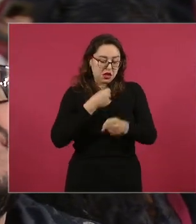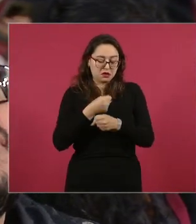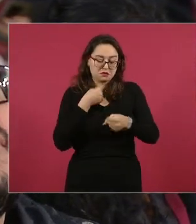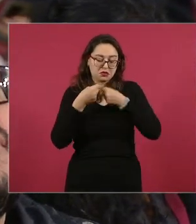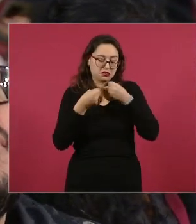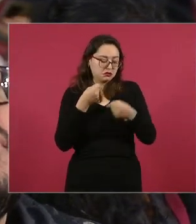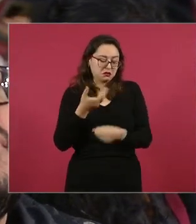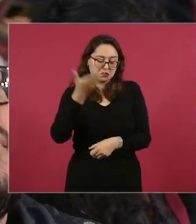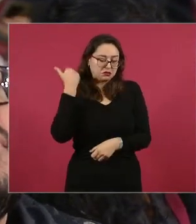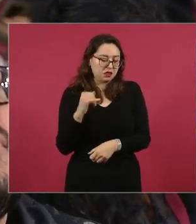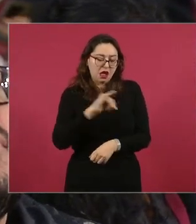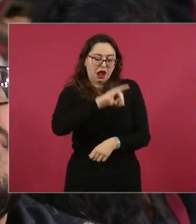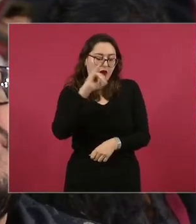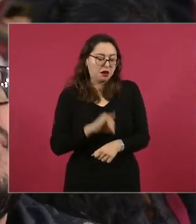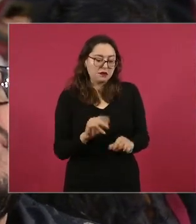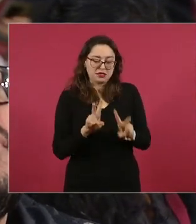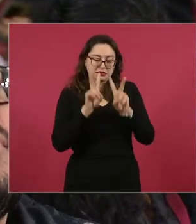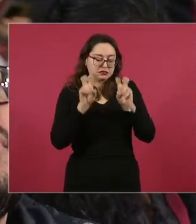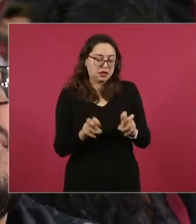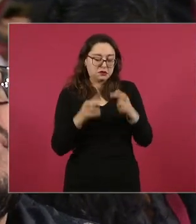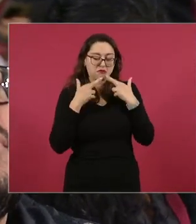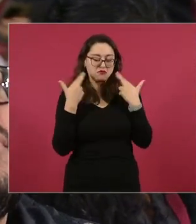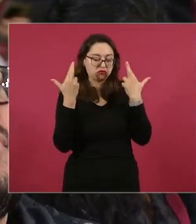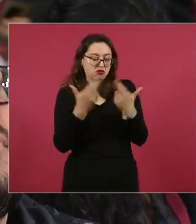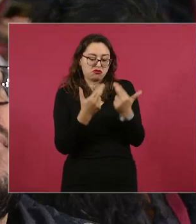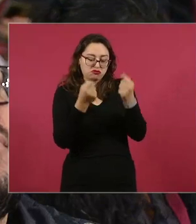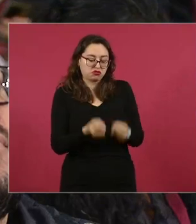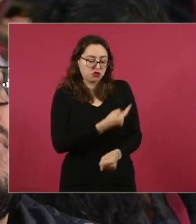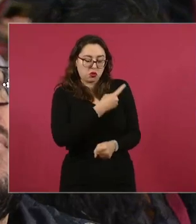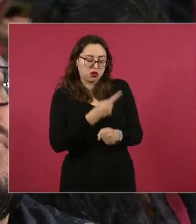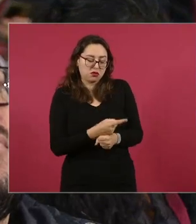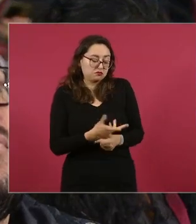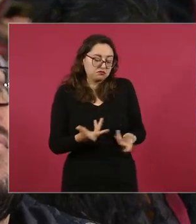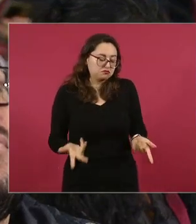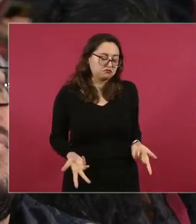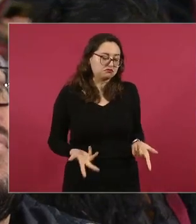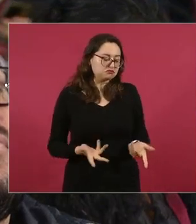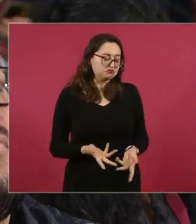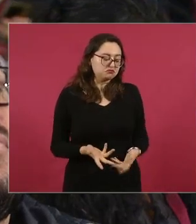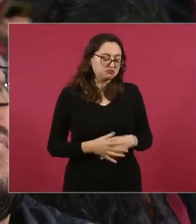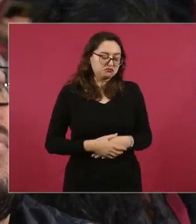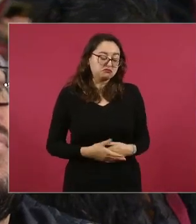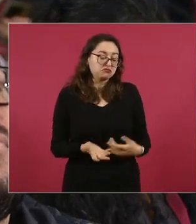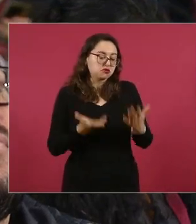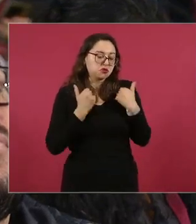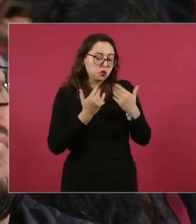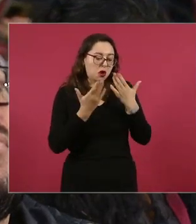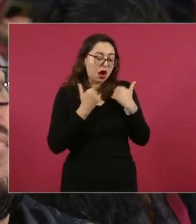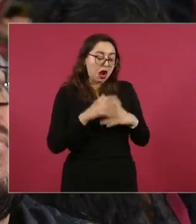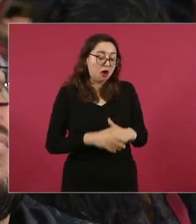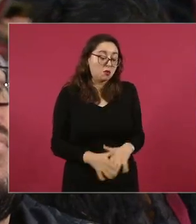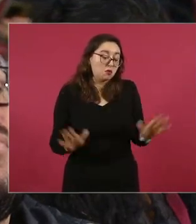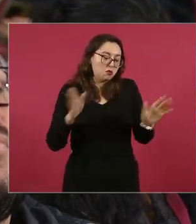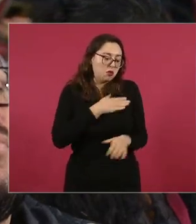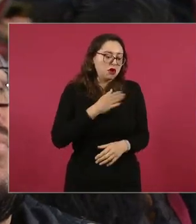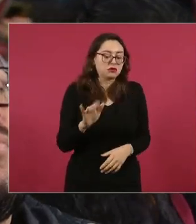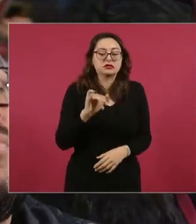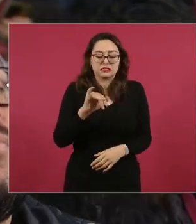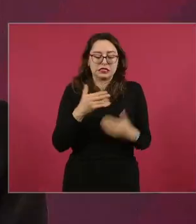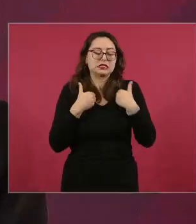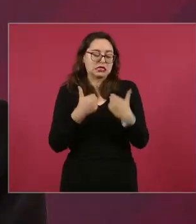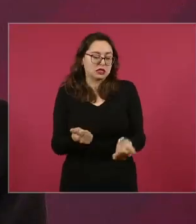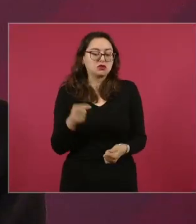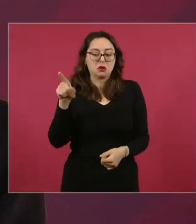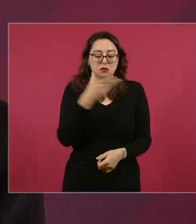ninguno hablaba de que se reuniera. O sea, había reuniones, sí. Y así, bueno, el peor fue el de Calderón, eso sí lo